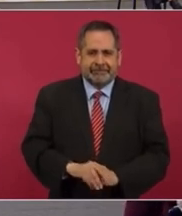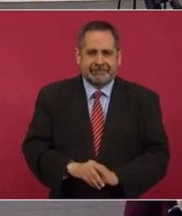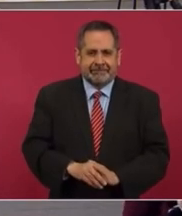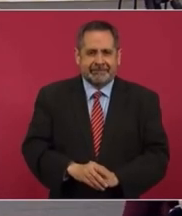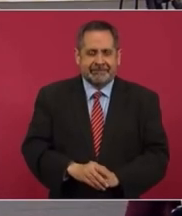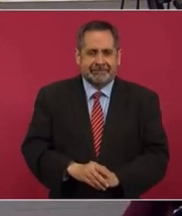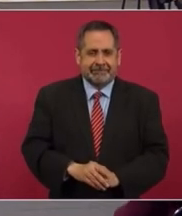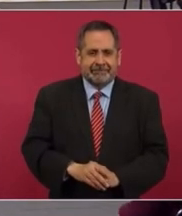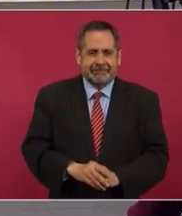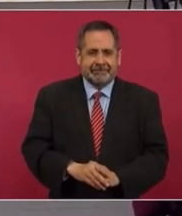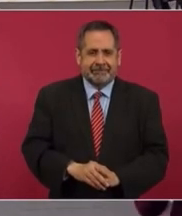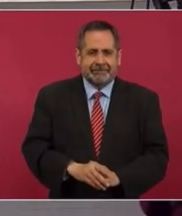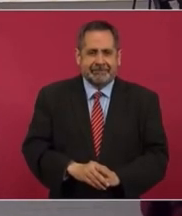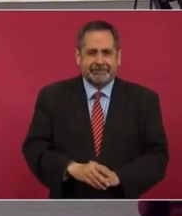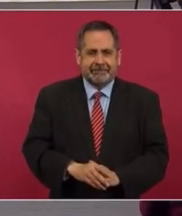Ay.